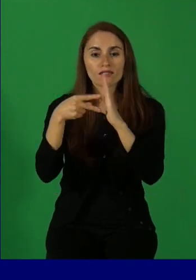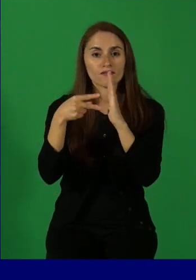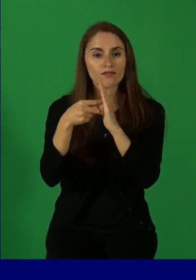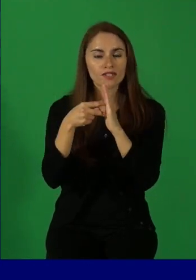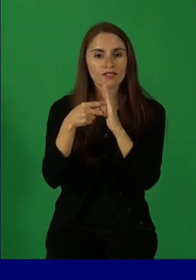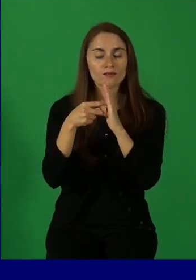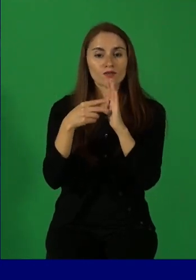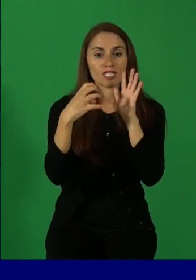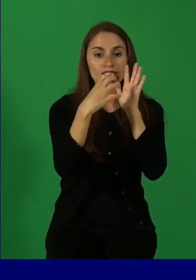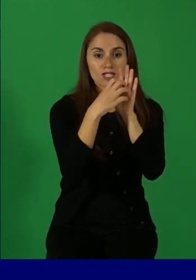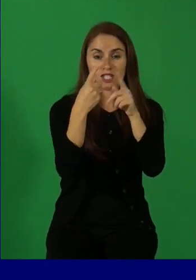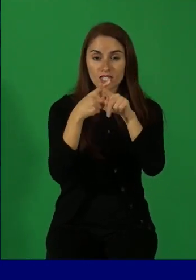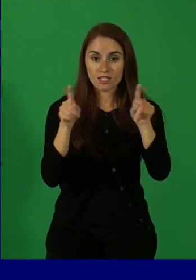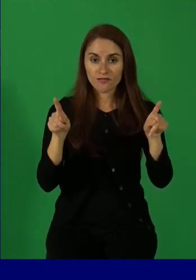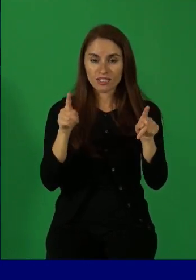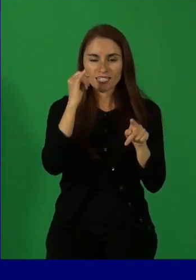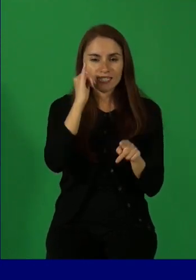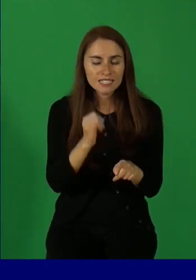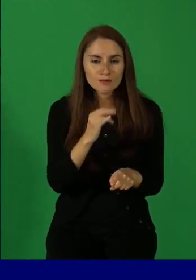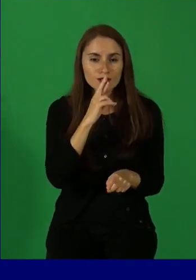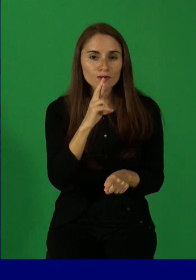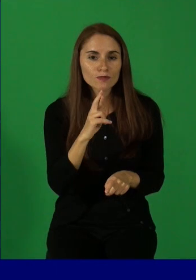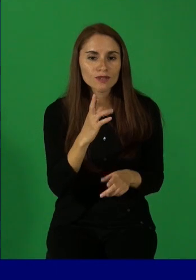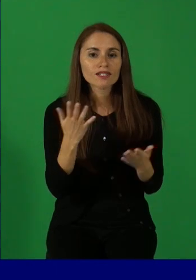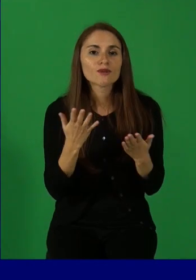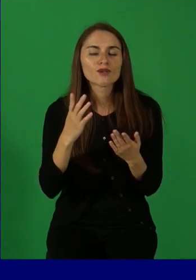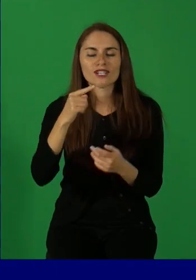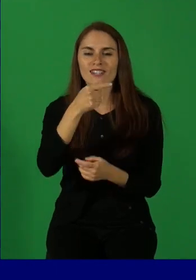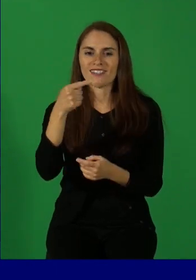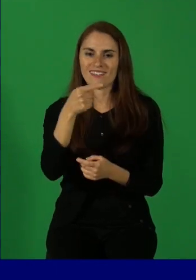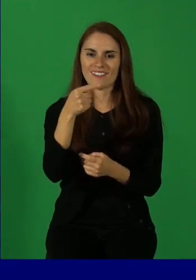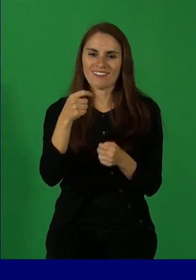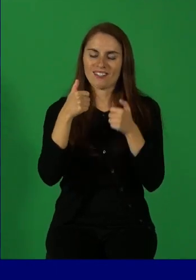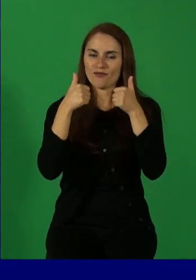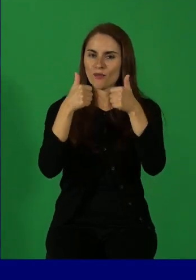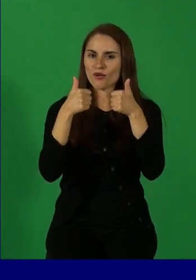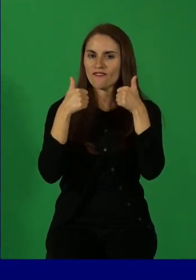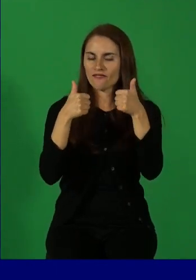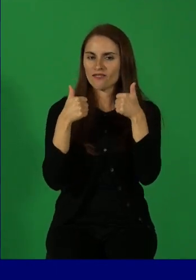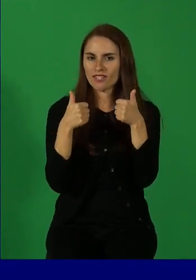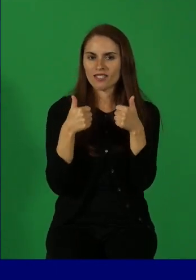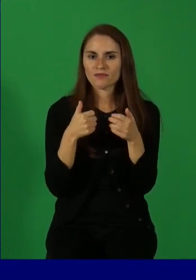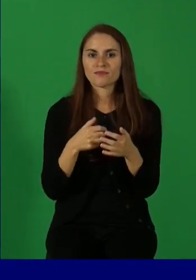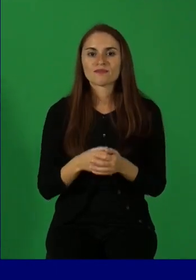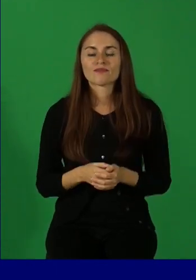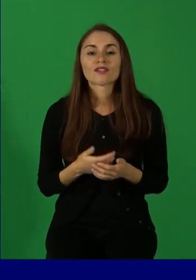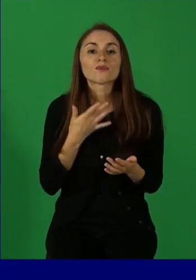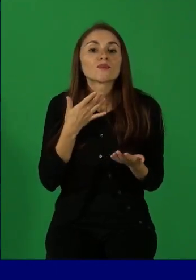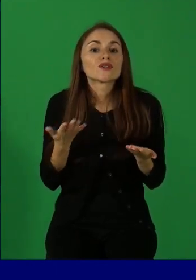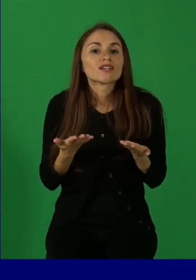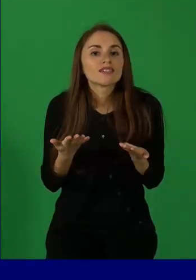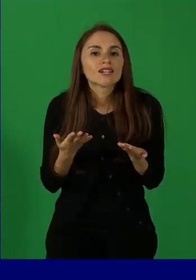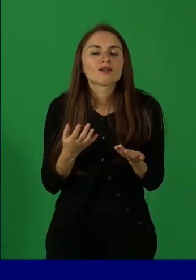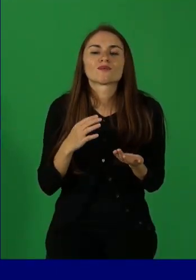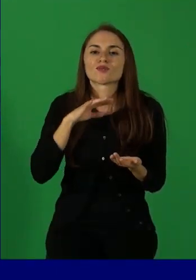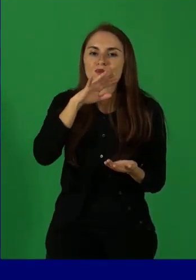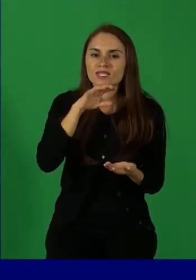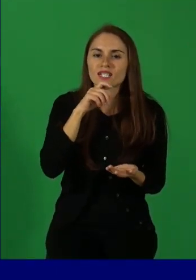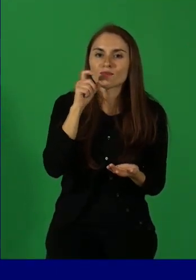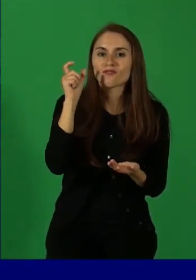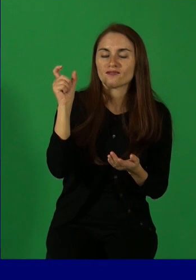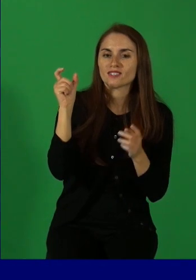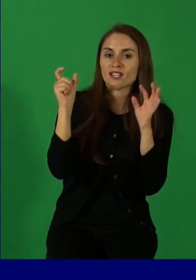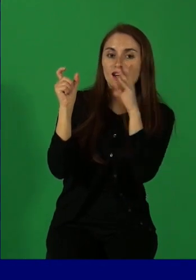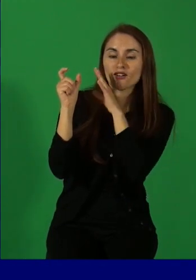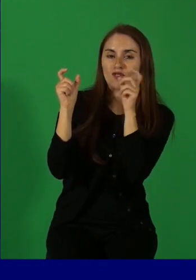con distintos signos, siempre era negativo. Muy bien, porque usábamos la ficha roja y la